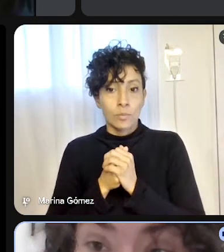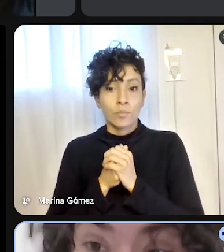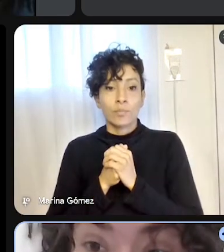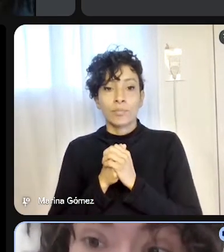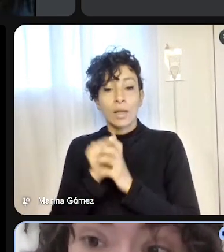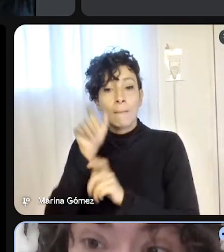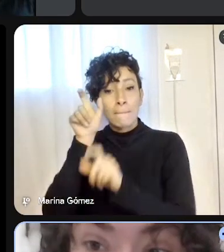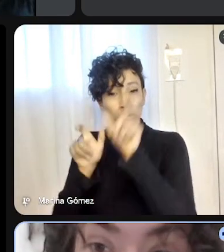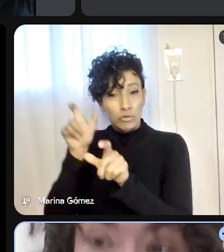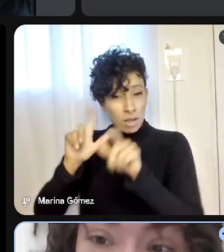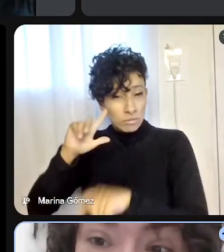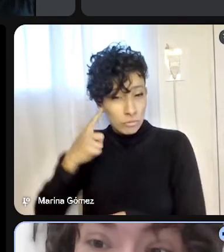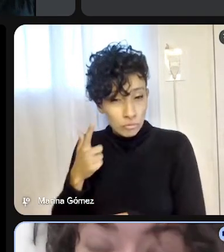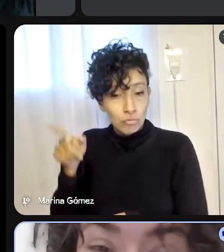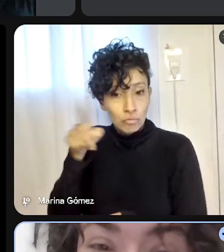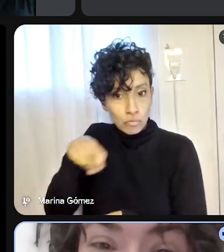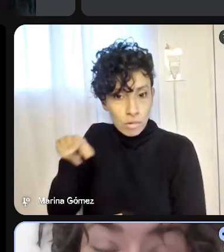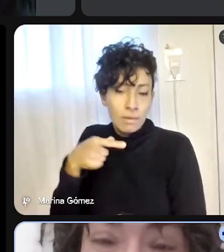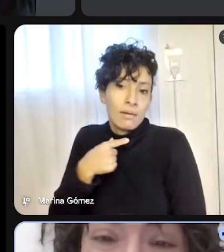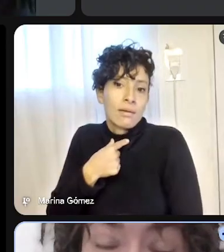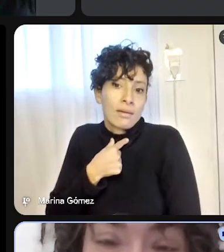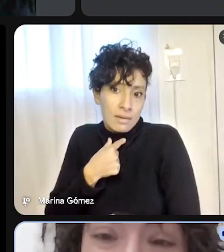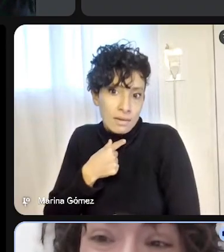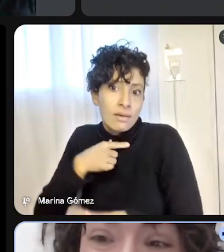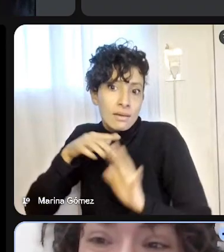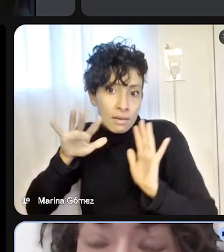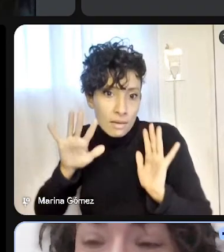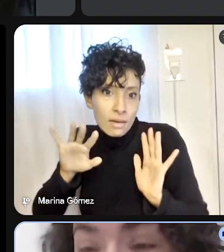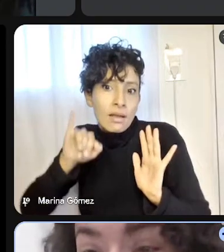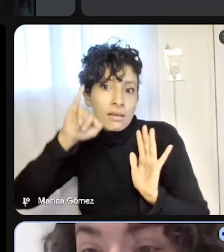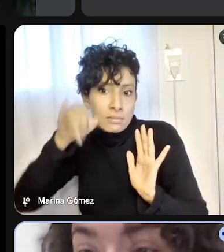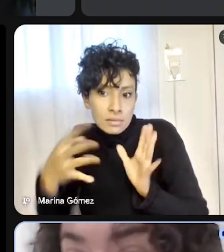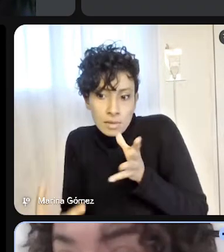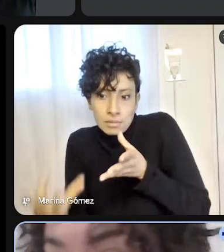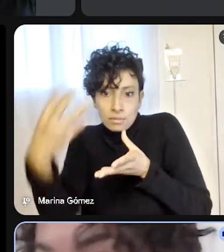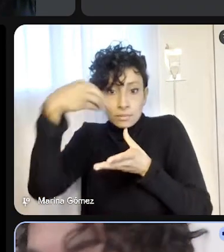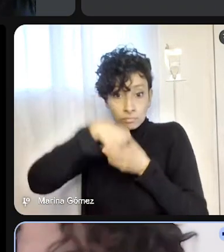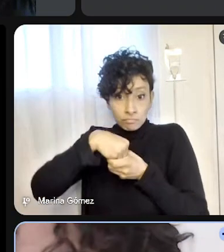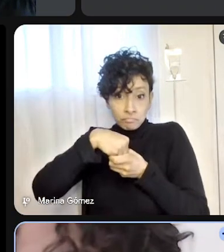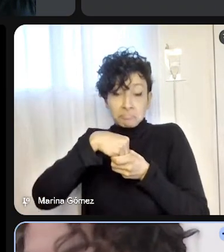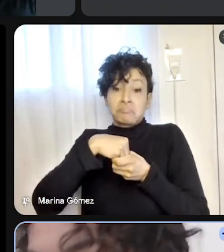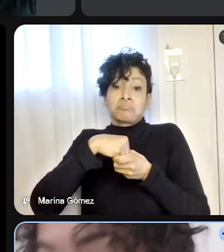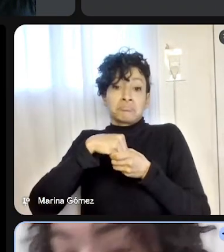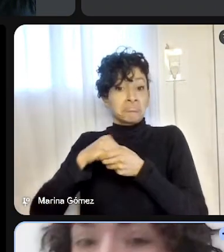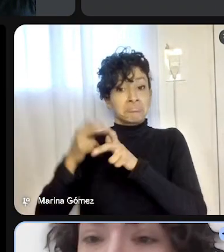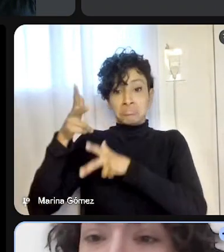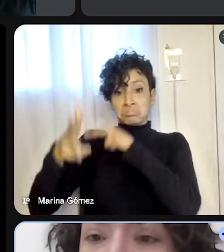personas sordas quieren tomar participación en esto, que son quienes